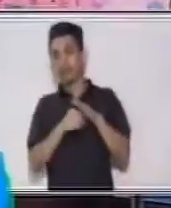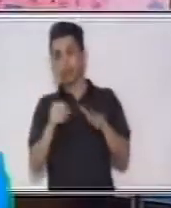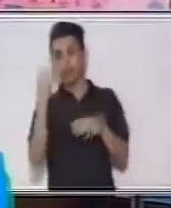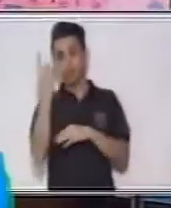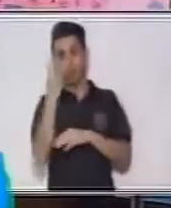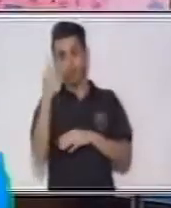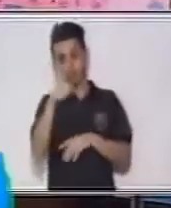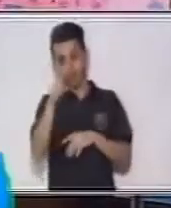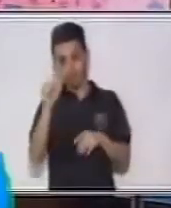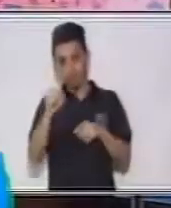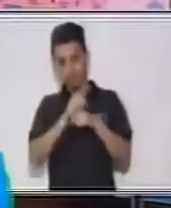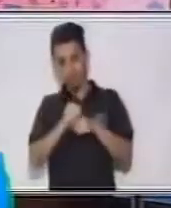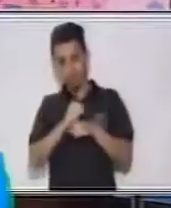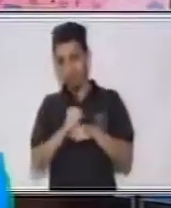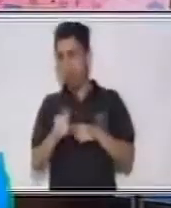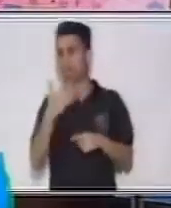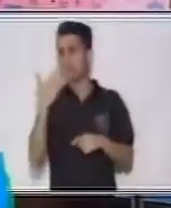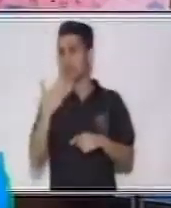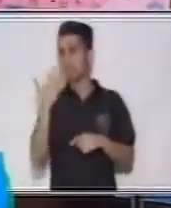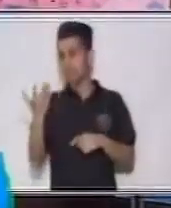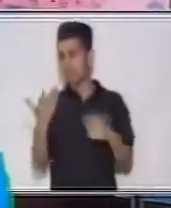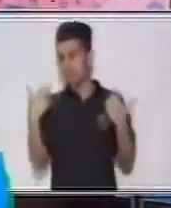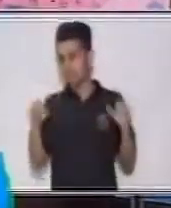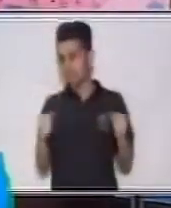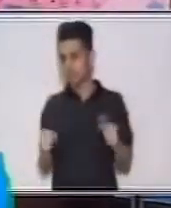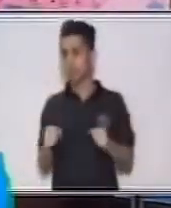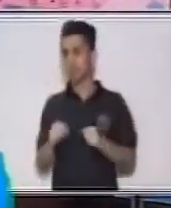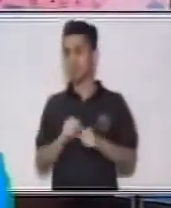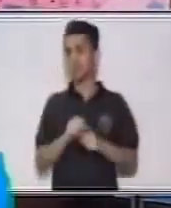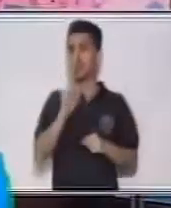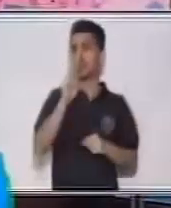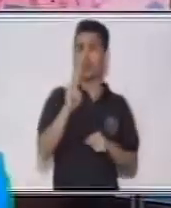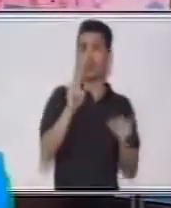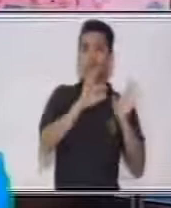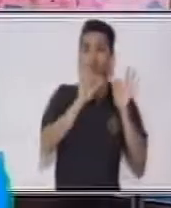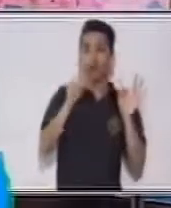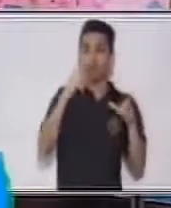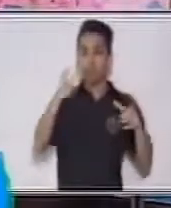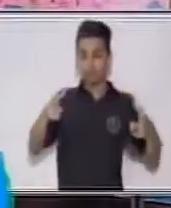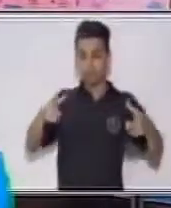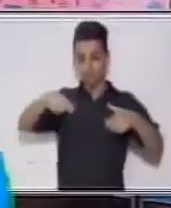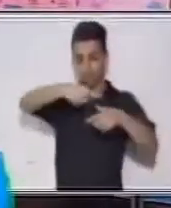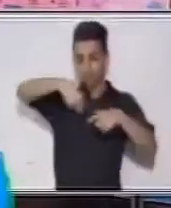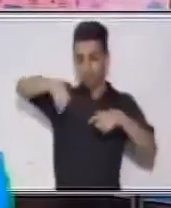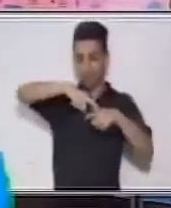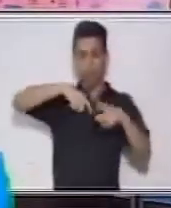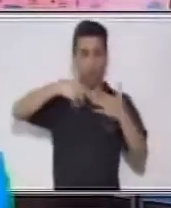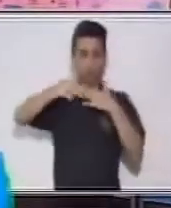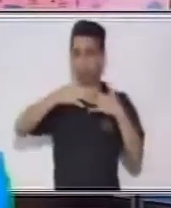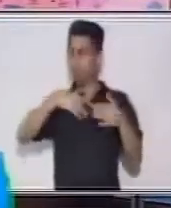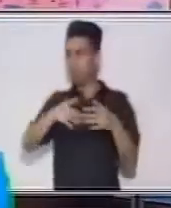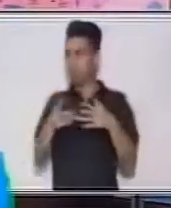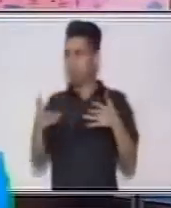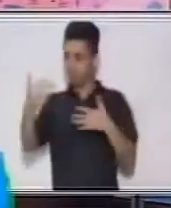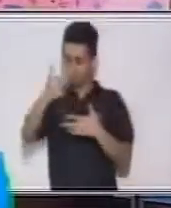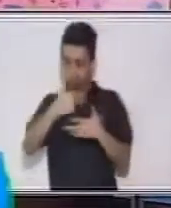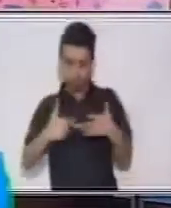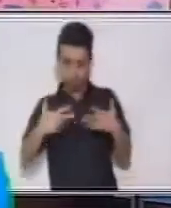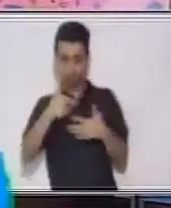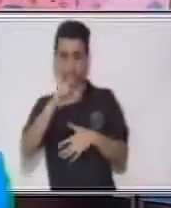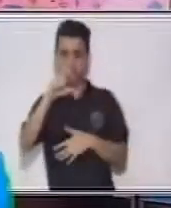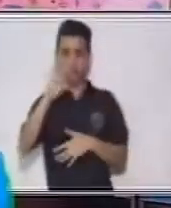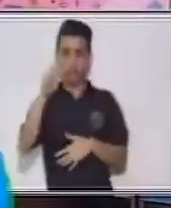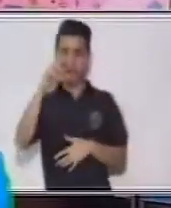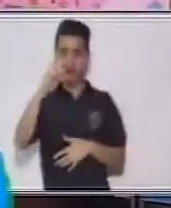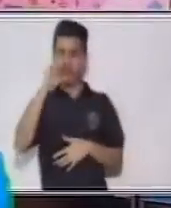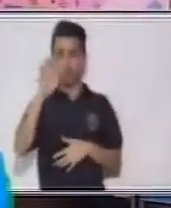y es muy fácil de hacer sólo son 2 ruedas del tamaño que tengas las puedes hacer en papel en cartón y material